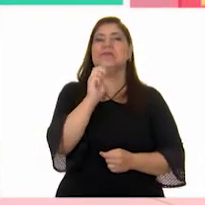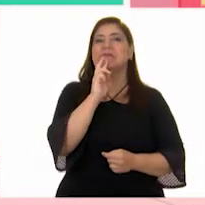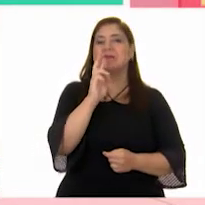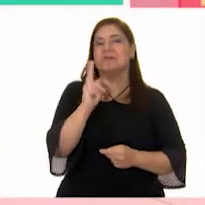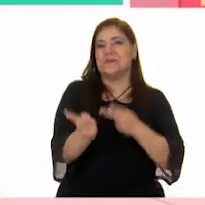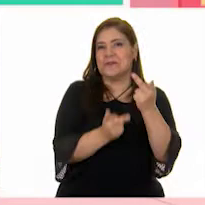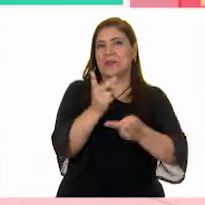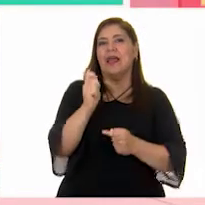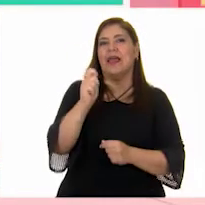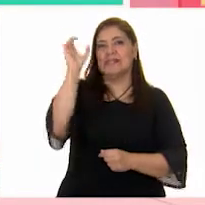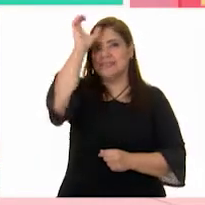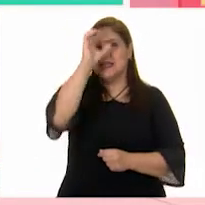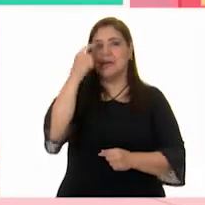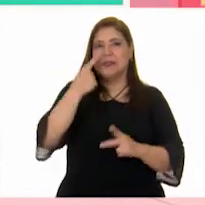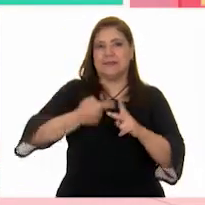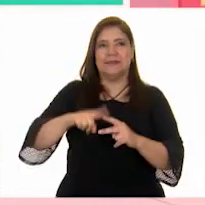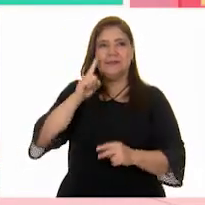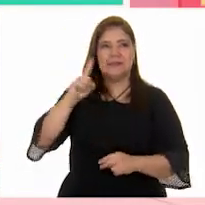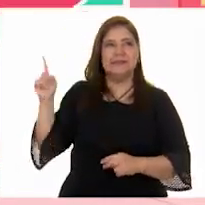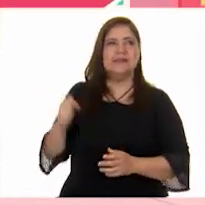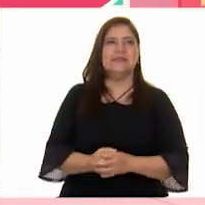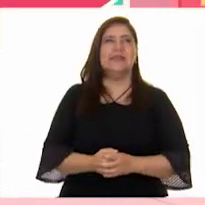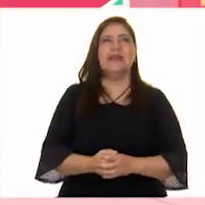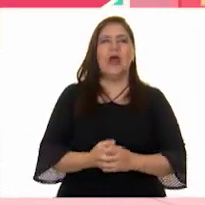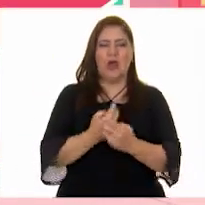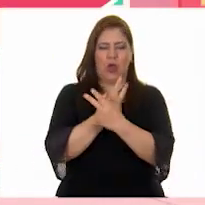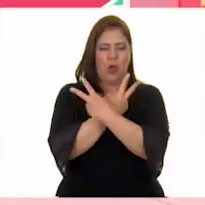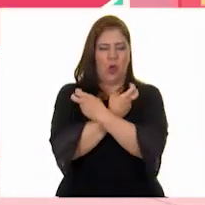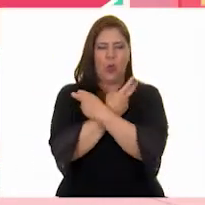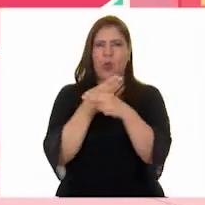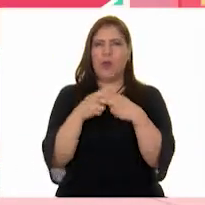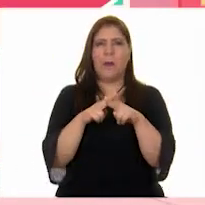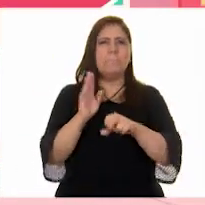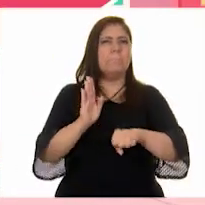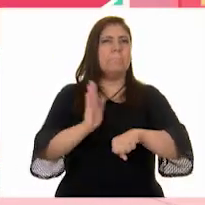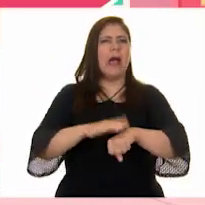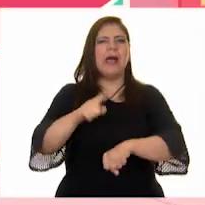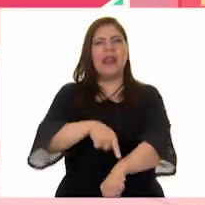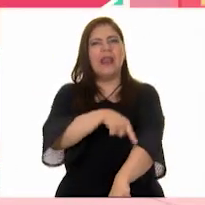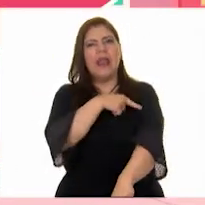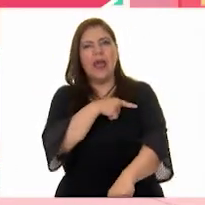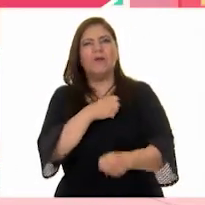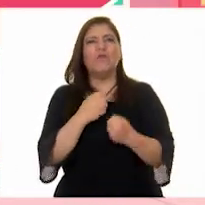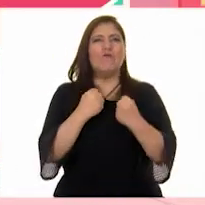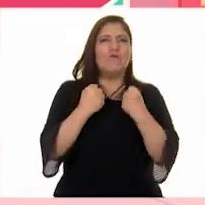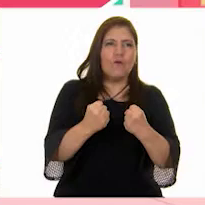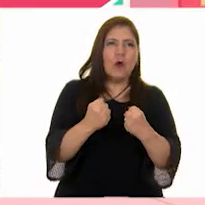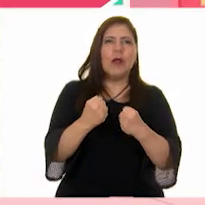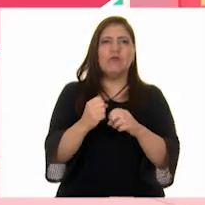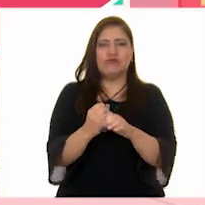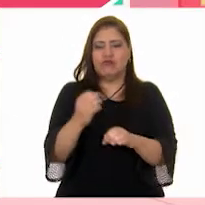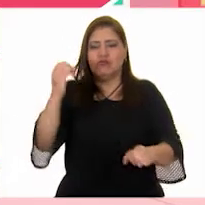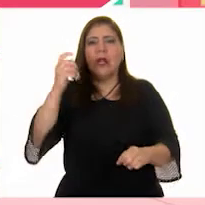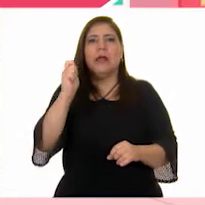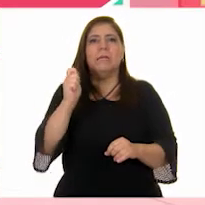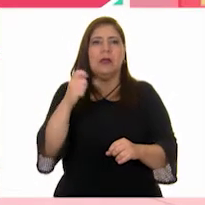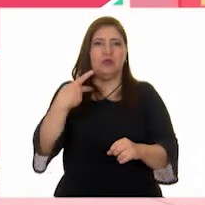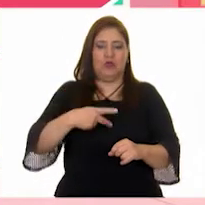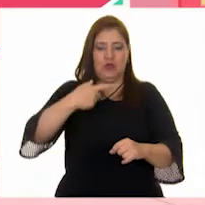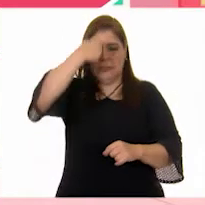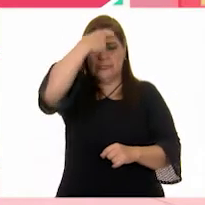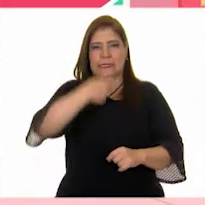es de ciencias. ¡Comencemos! ¿Cómo se llama el hueso más largo, fuerte y voluminoso del esqueleto